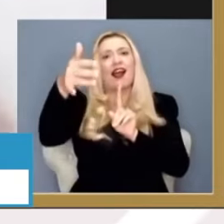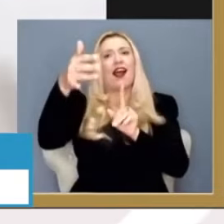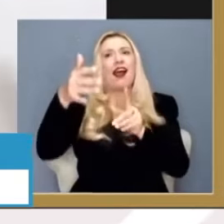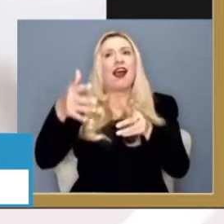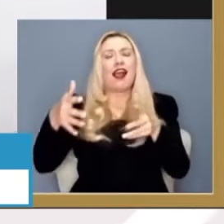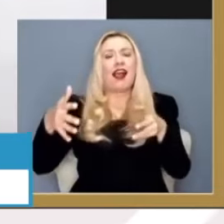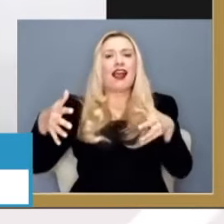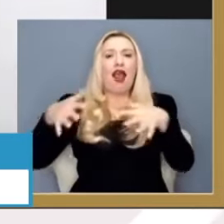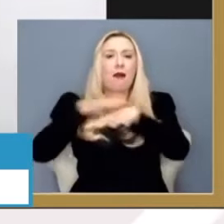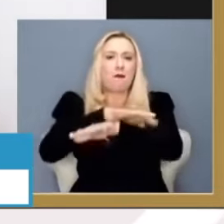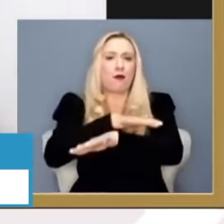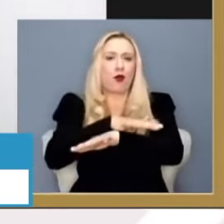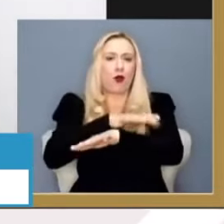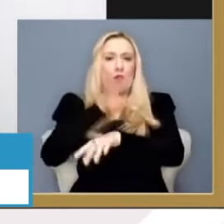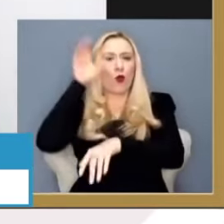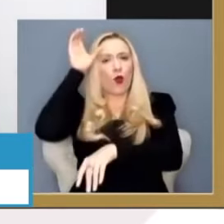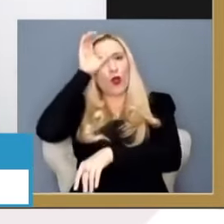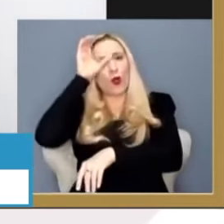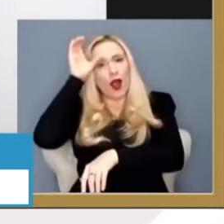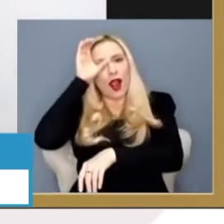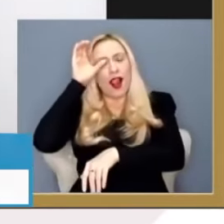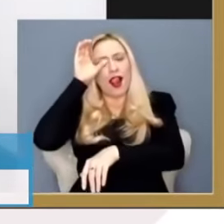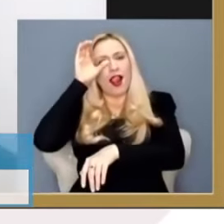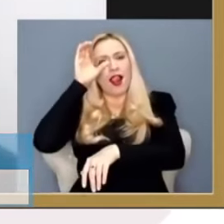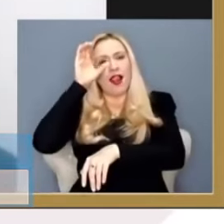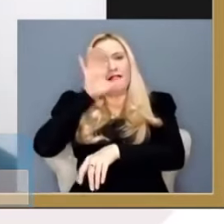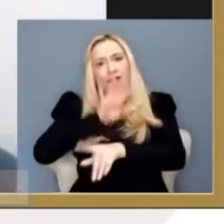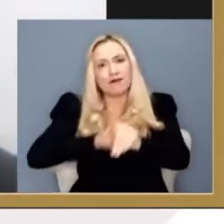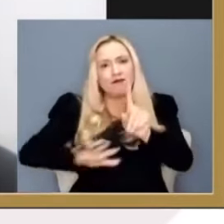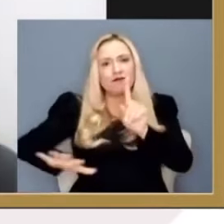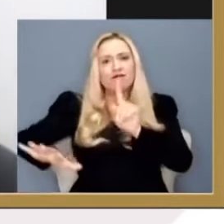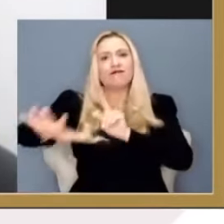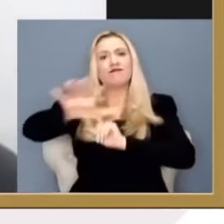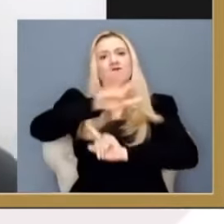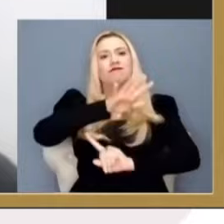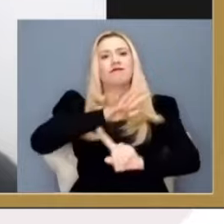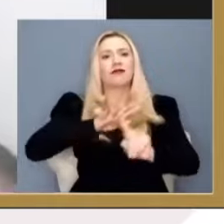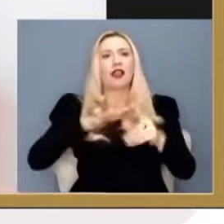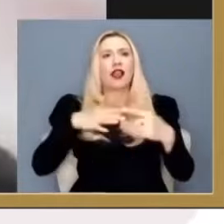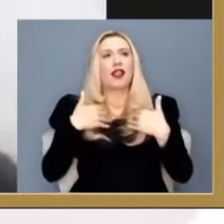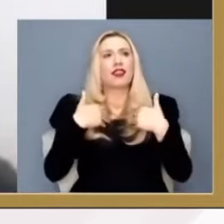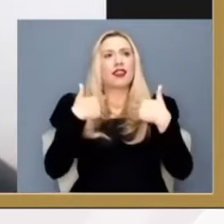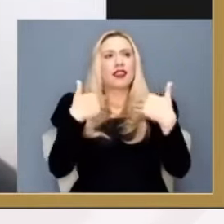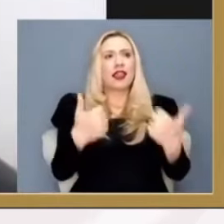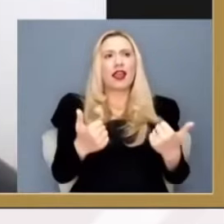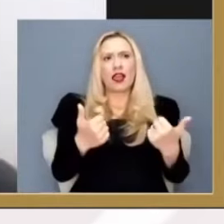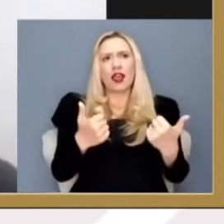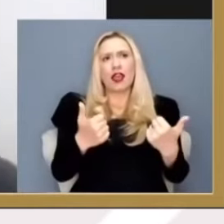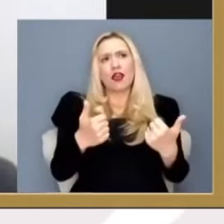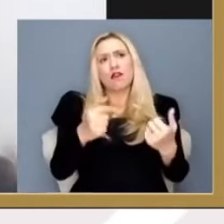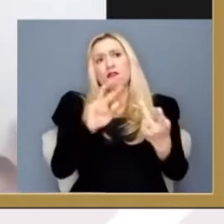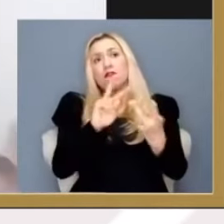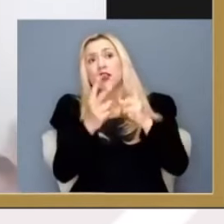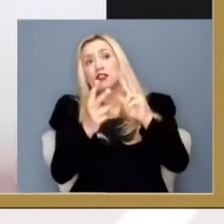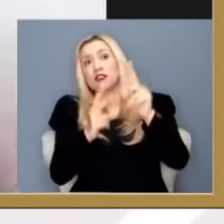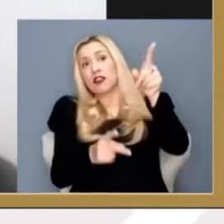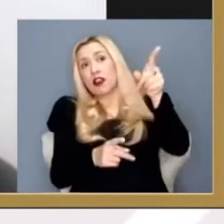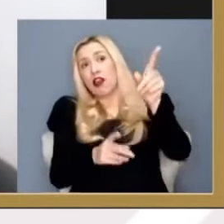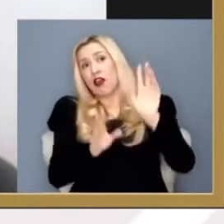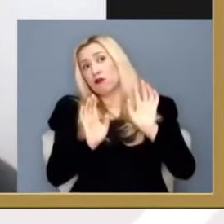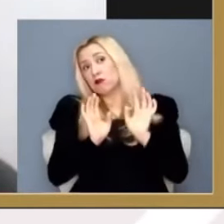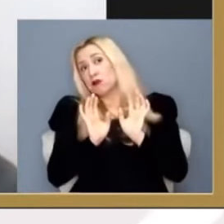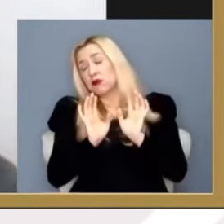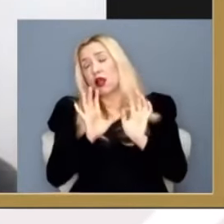un cambio cultural a nivel tejido social y entender que mi vecina puede tener un hijo